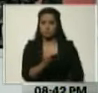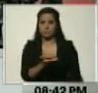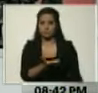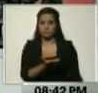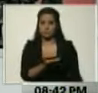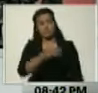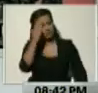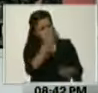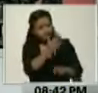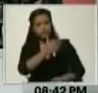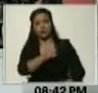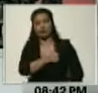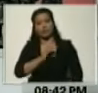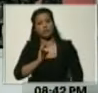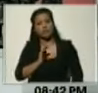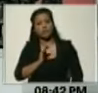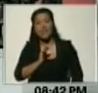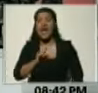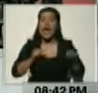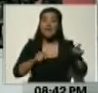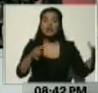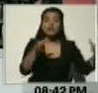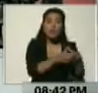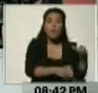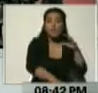sicariato pagado por la derecha venezolana,